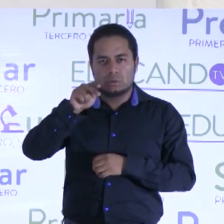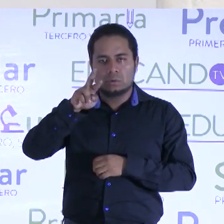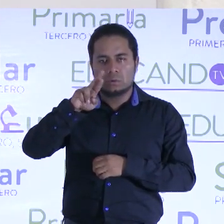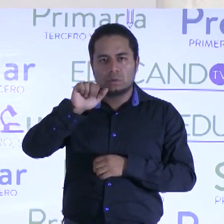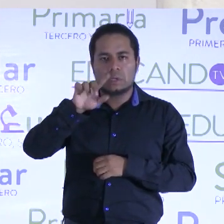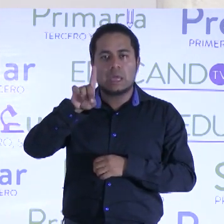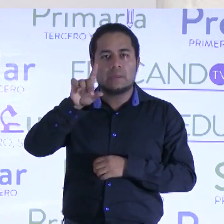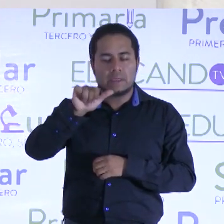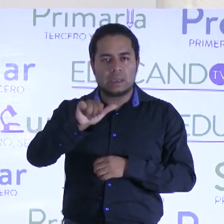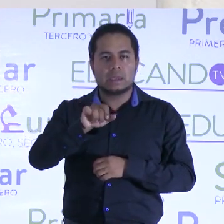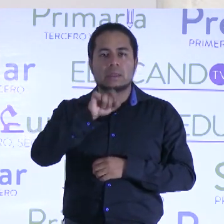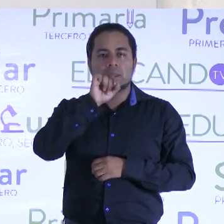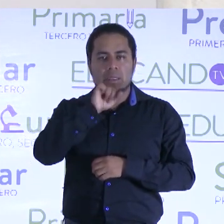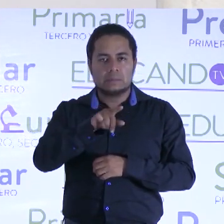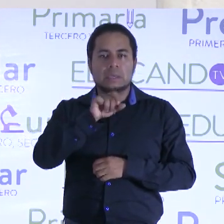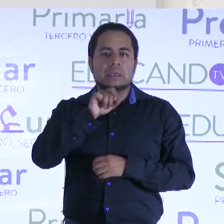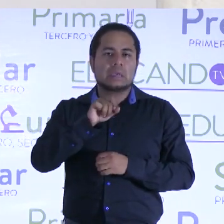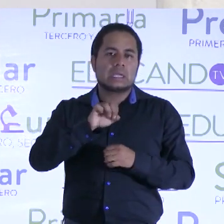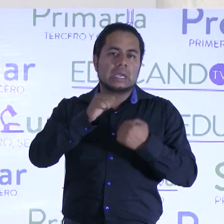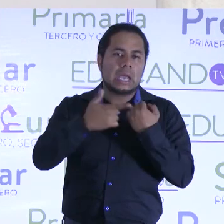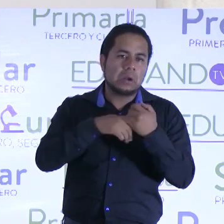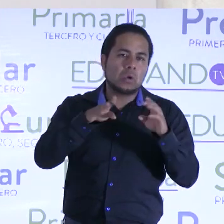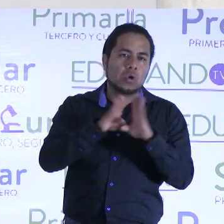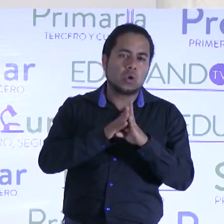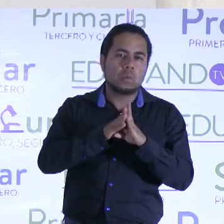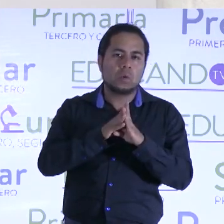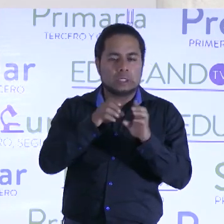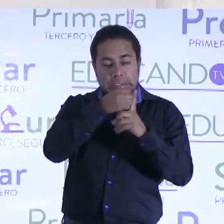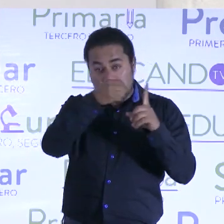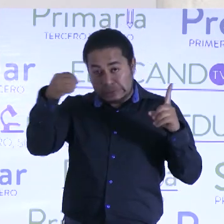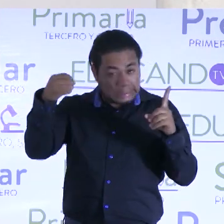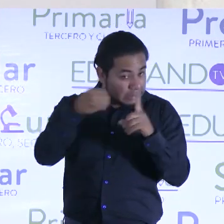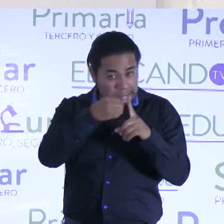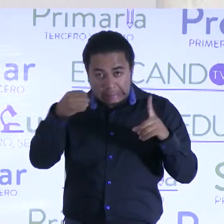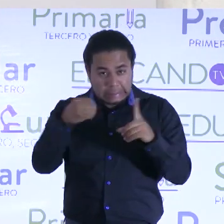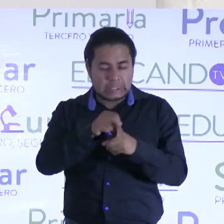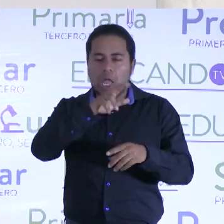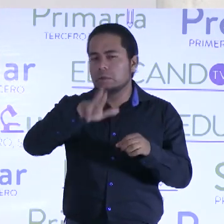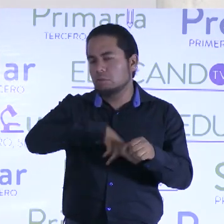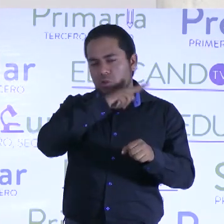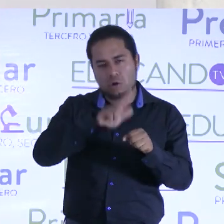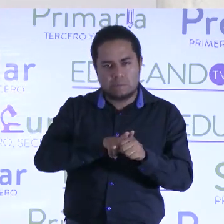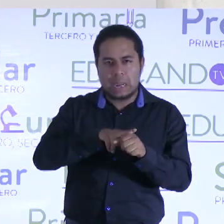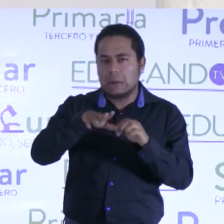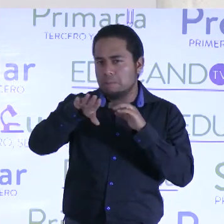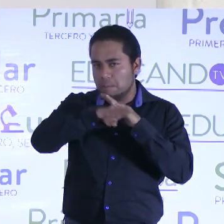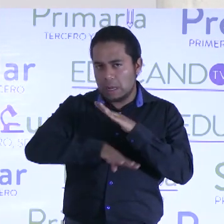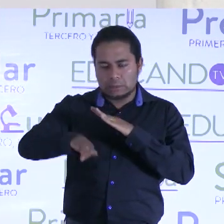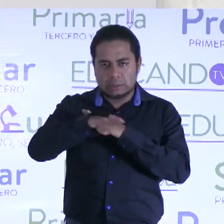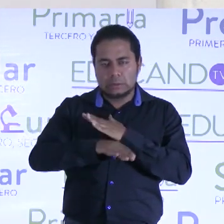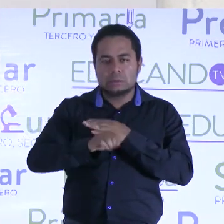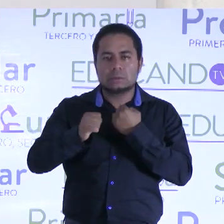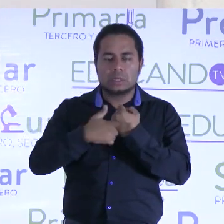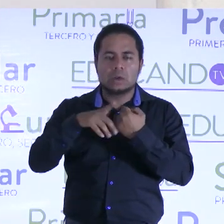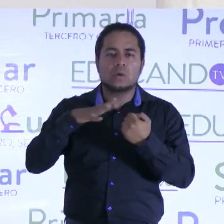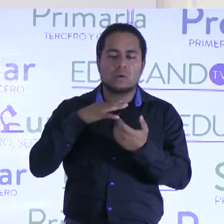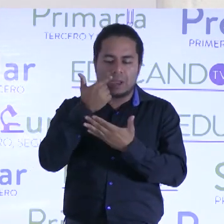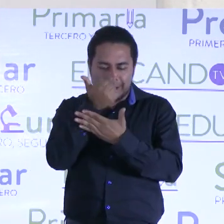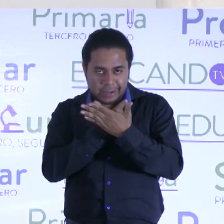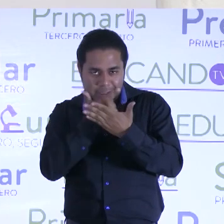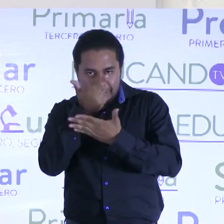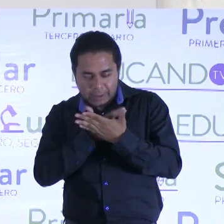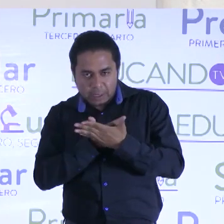También tenemos una semiestructurada, la cual va a tener una guía,